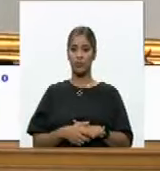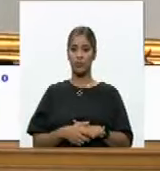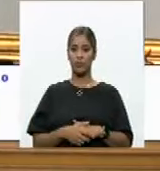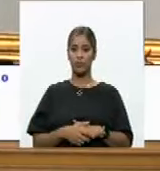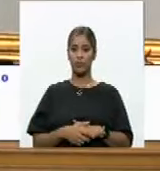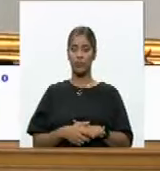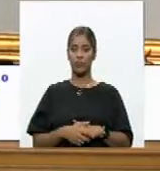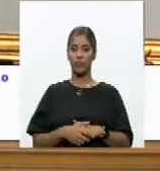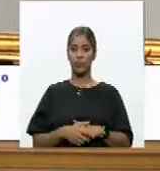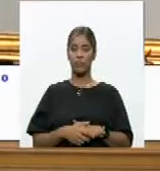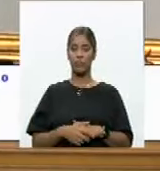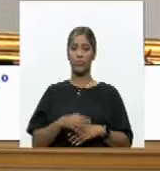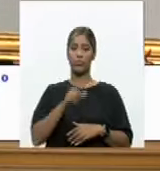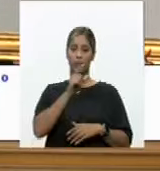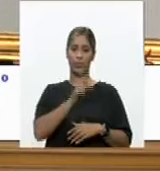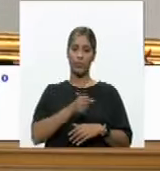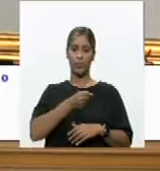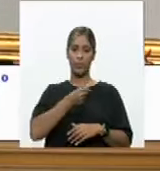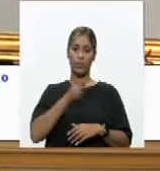De allí